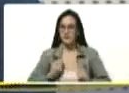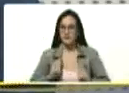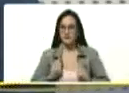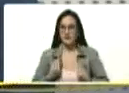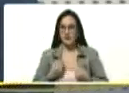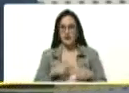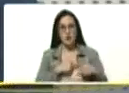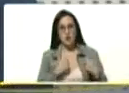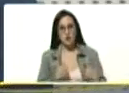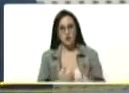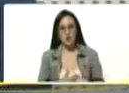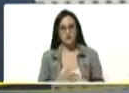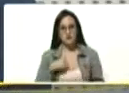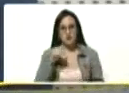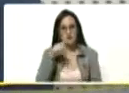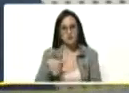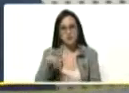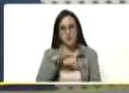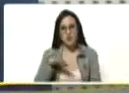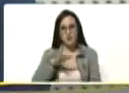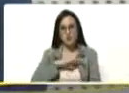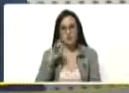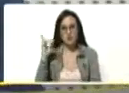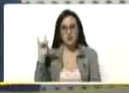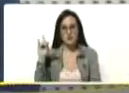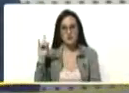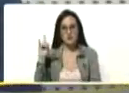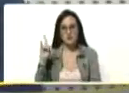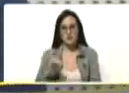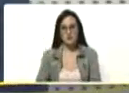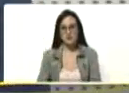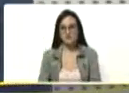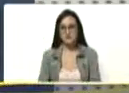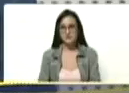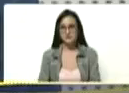el corazón del pueblo boliviano.